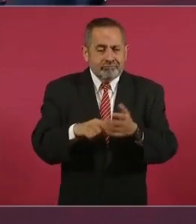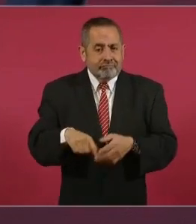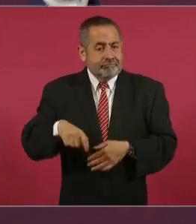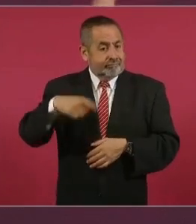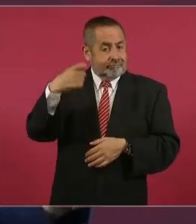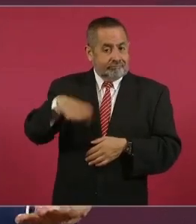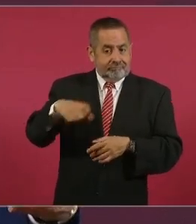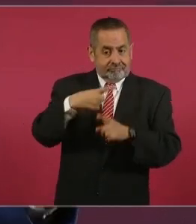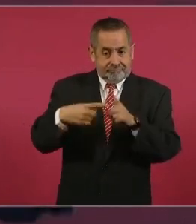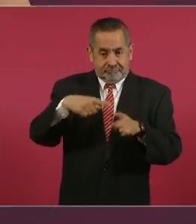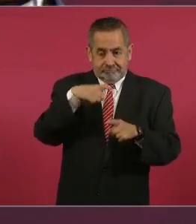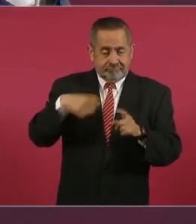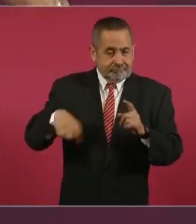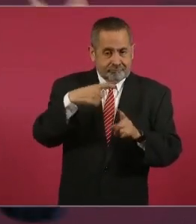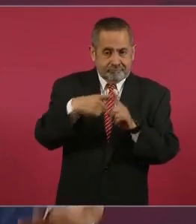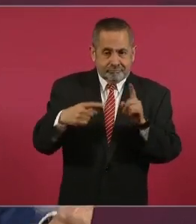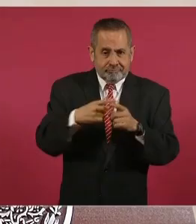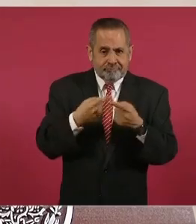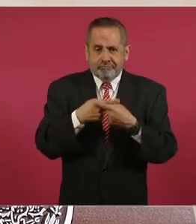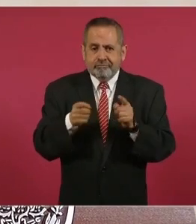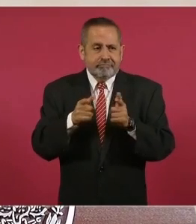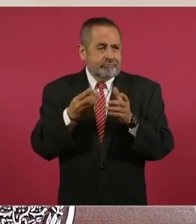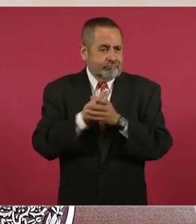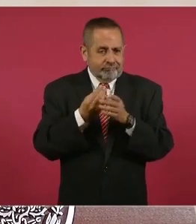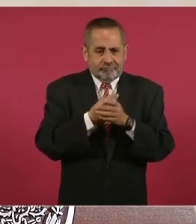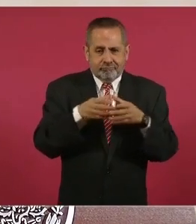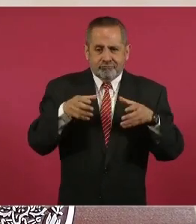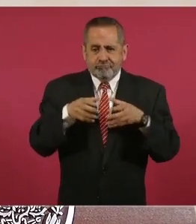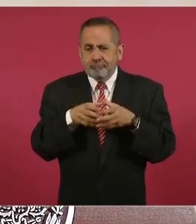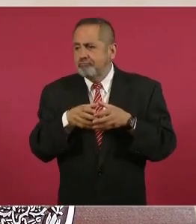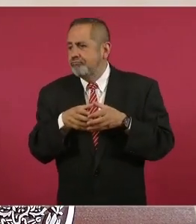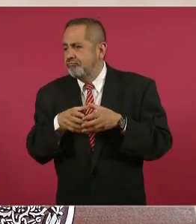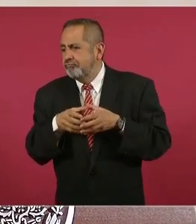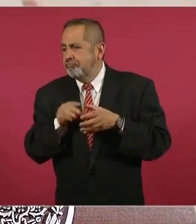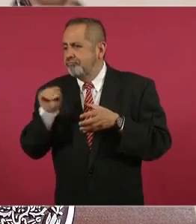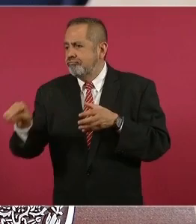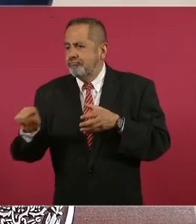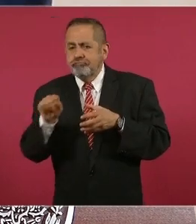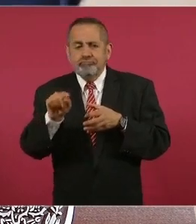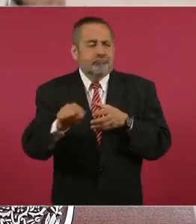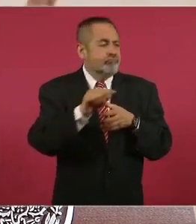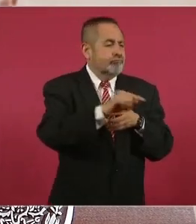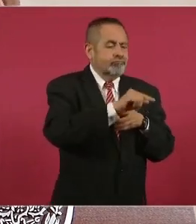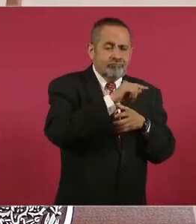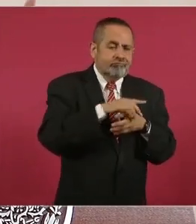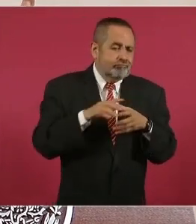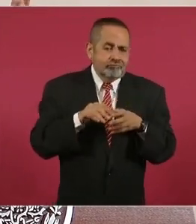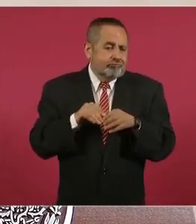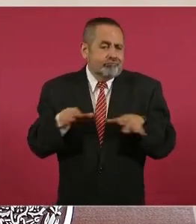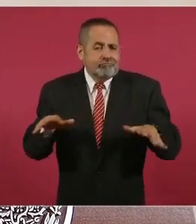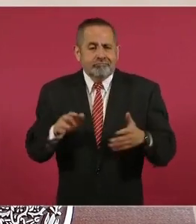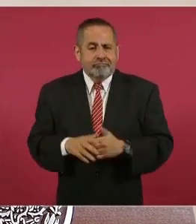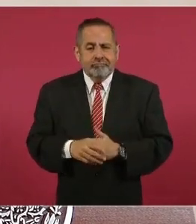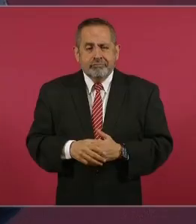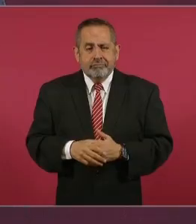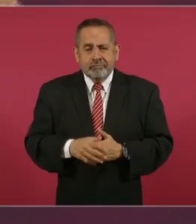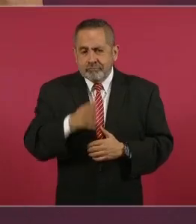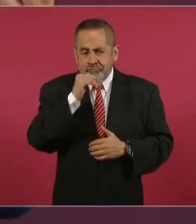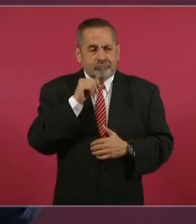la clase media o las clases medias no se pueden ver de